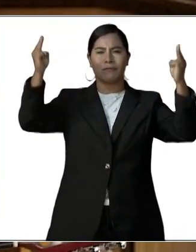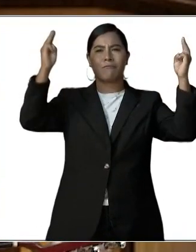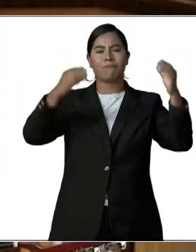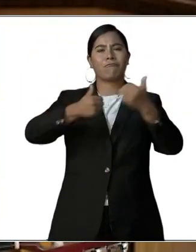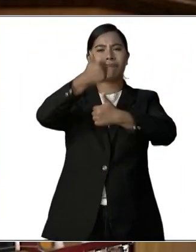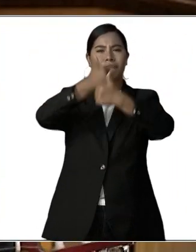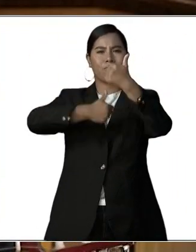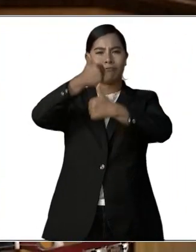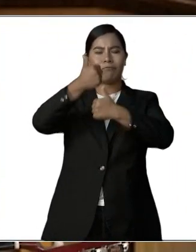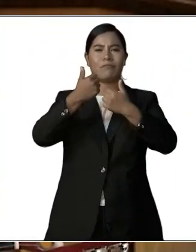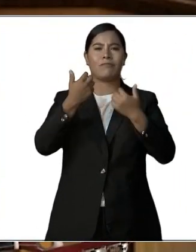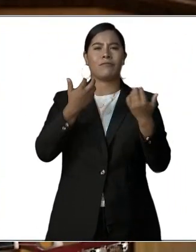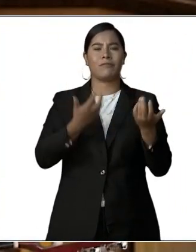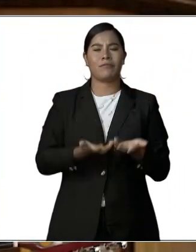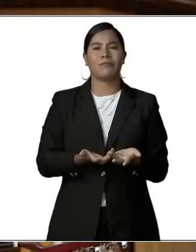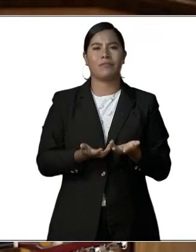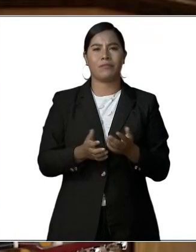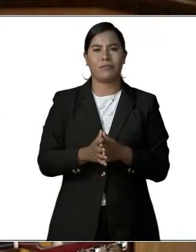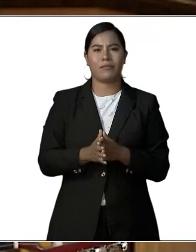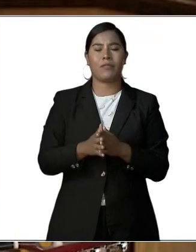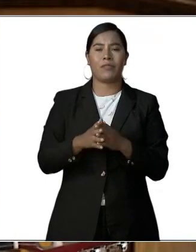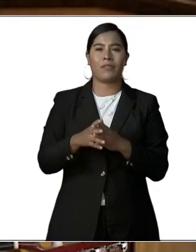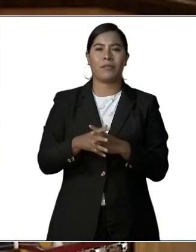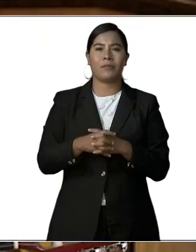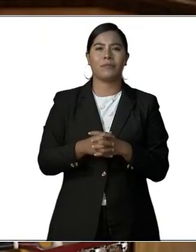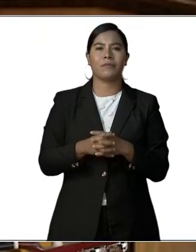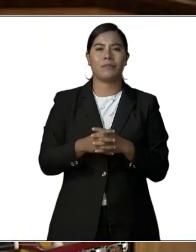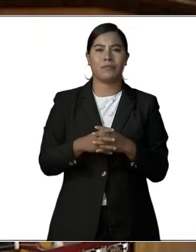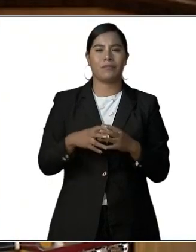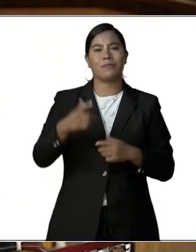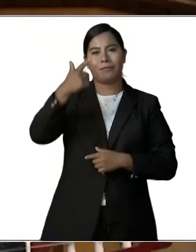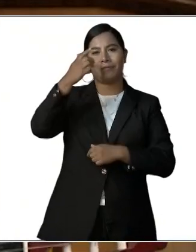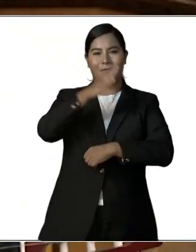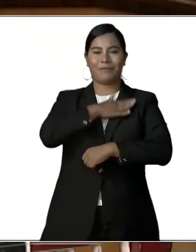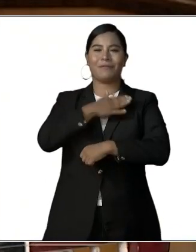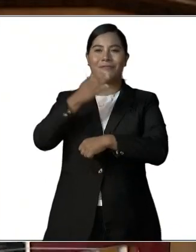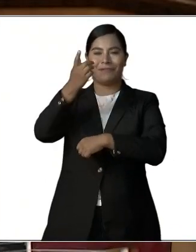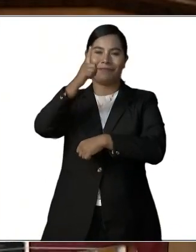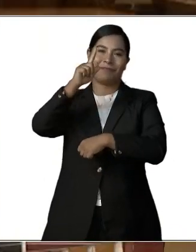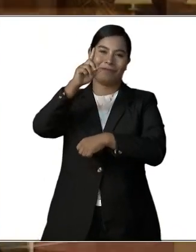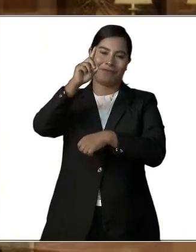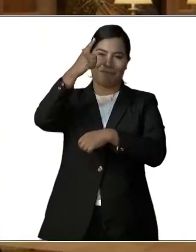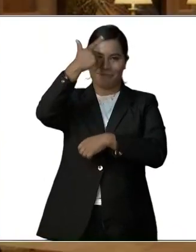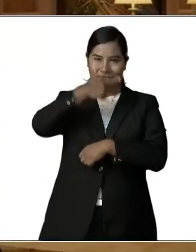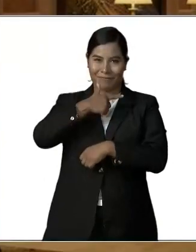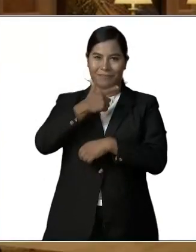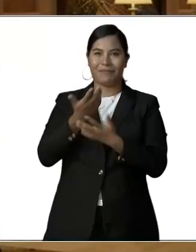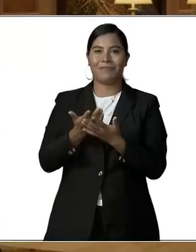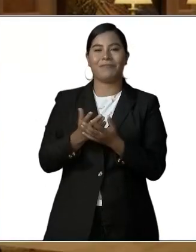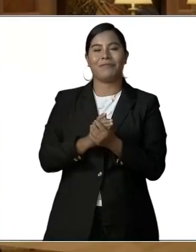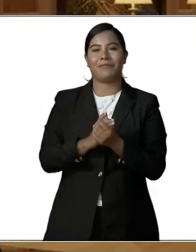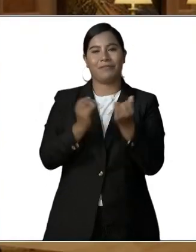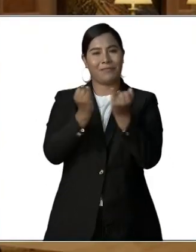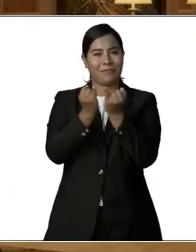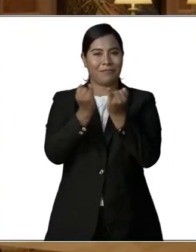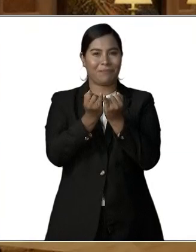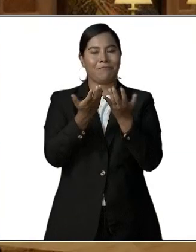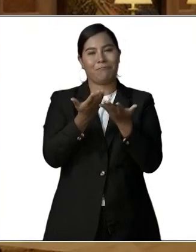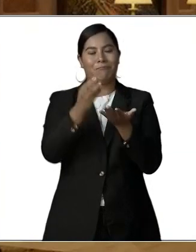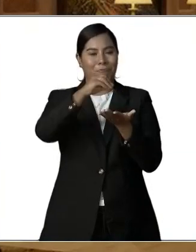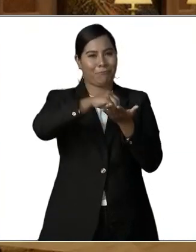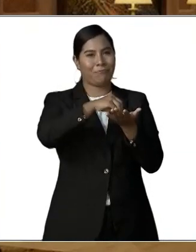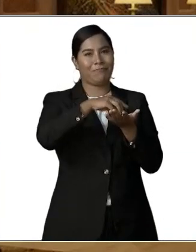Nacional de Rondallas en esta su 13ª edición. Muy buenas noches, Armando. Hola, buenas noches, Corín. Gracias por la